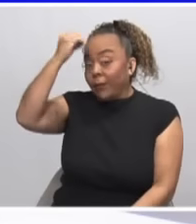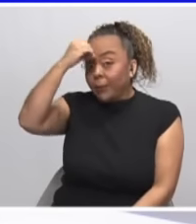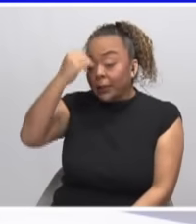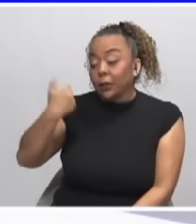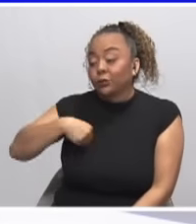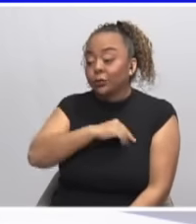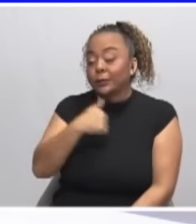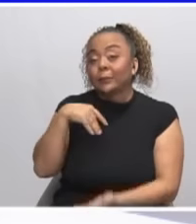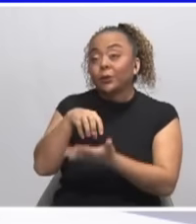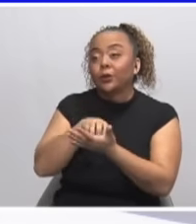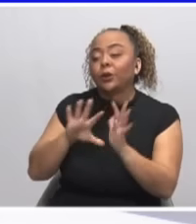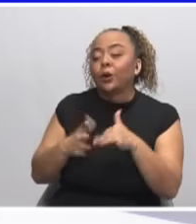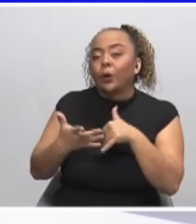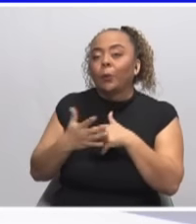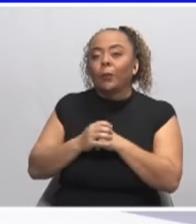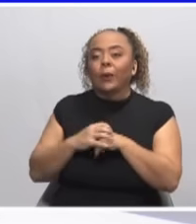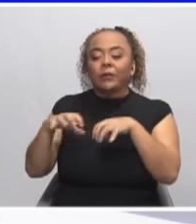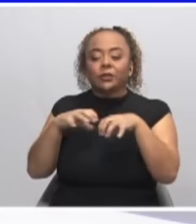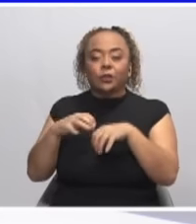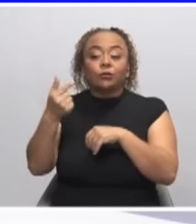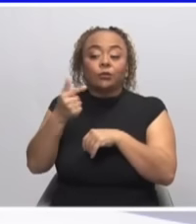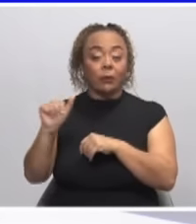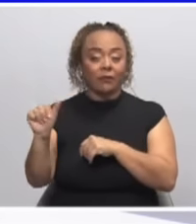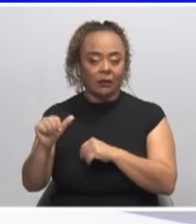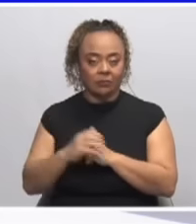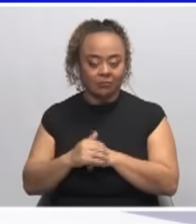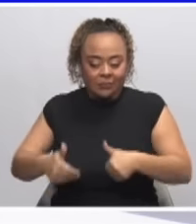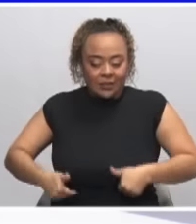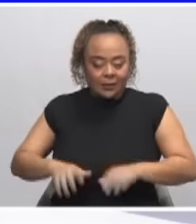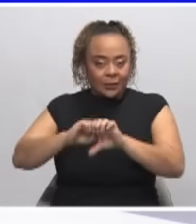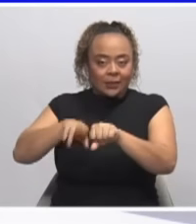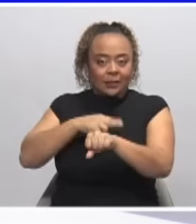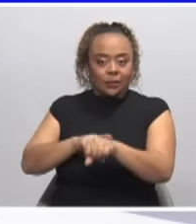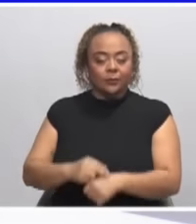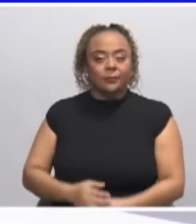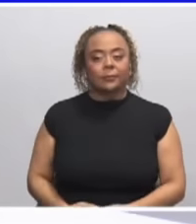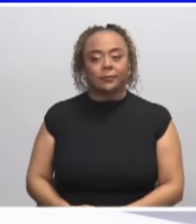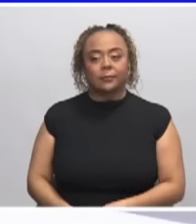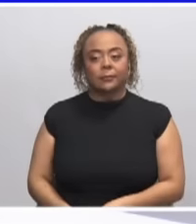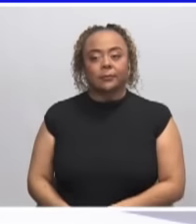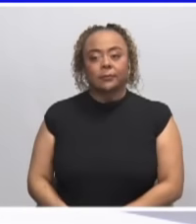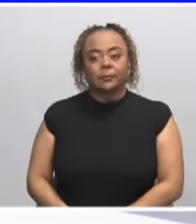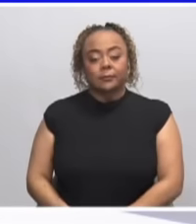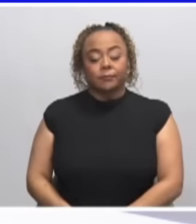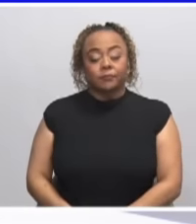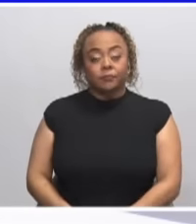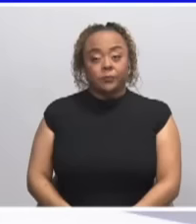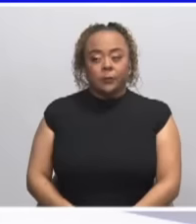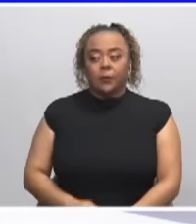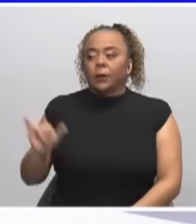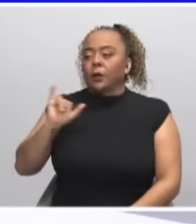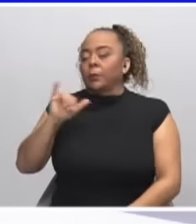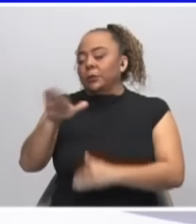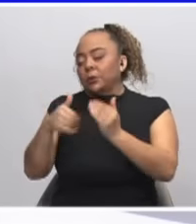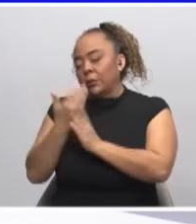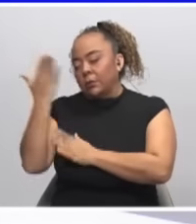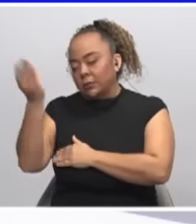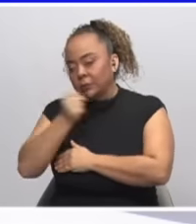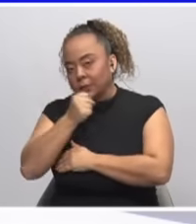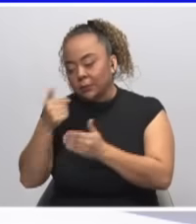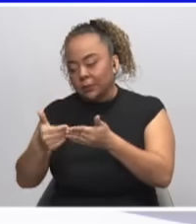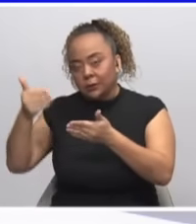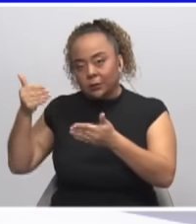tenemos la duda Cómo va a reaccionar Gustavo Alfaro Don Gustavo Alfaro el entrenador de la selección si va a ser como todas las conferencias